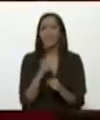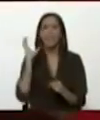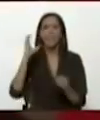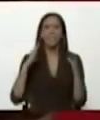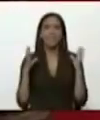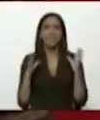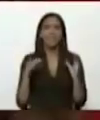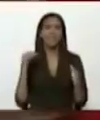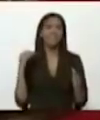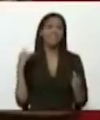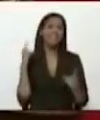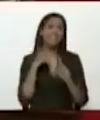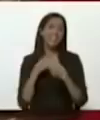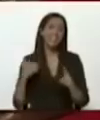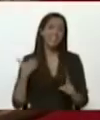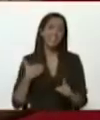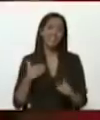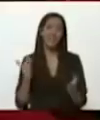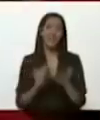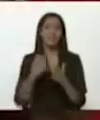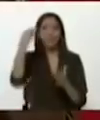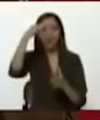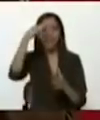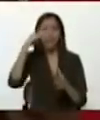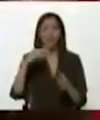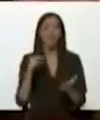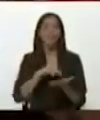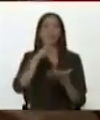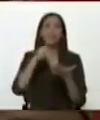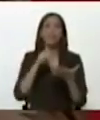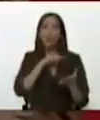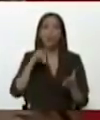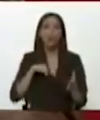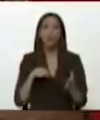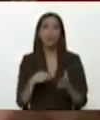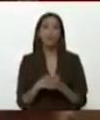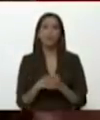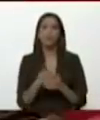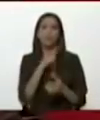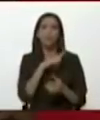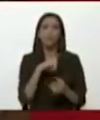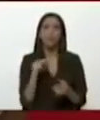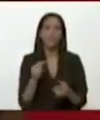desde Argentina hasta México. La nacionalidad para nosotros no es